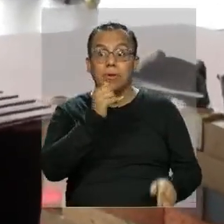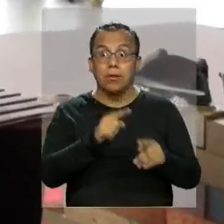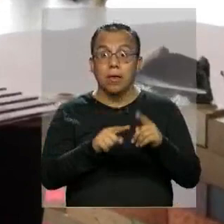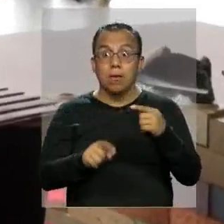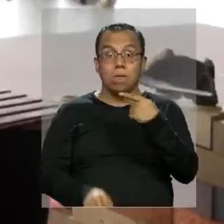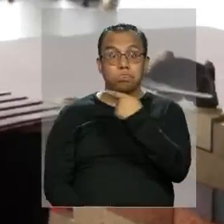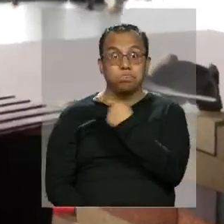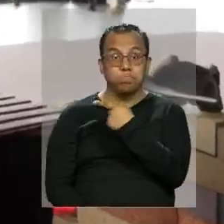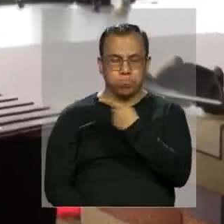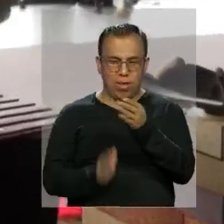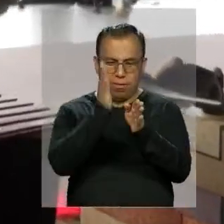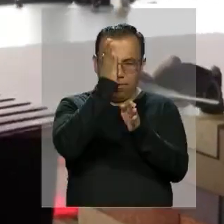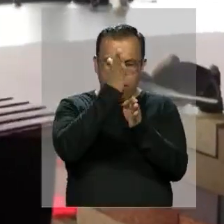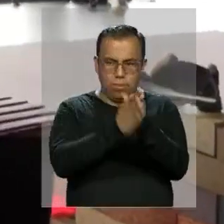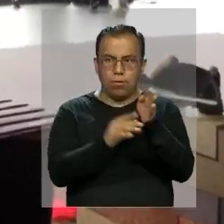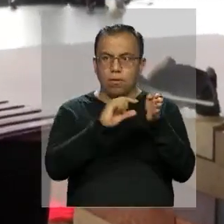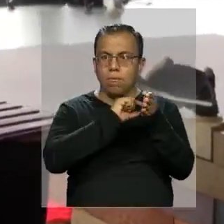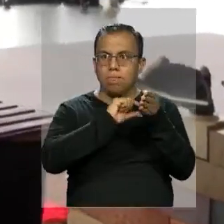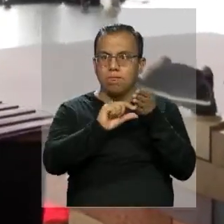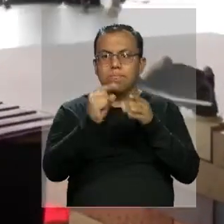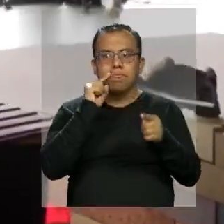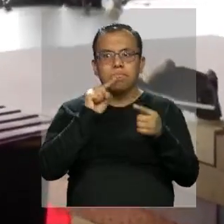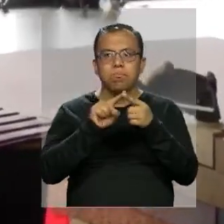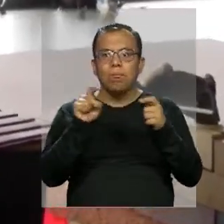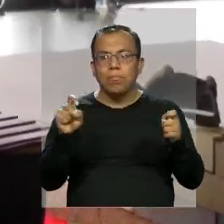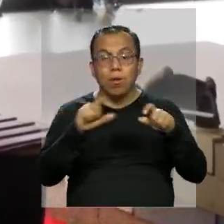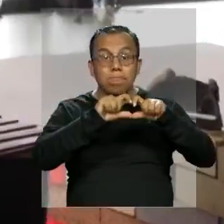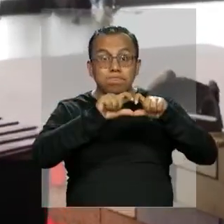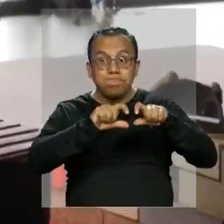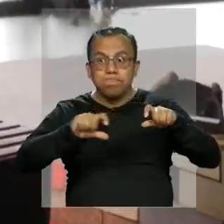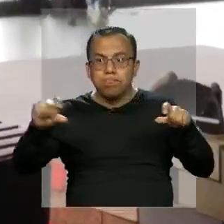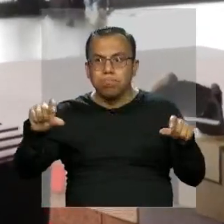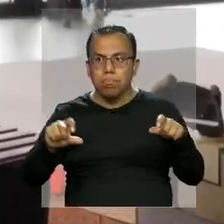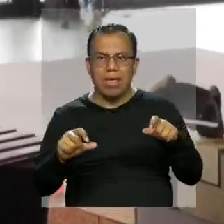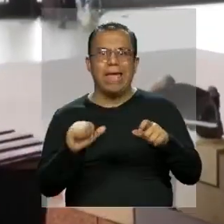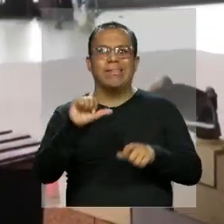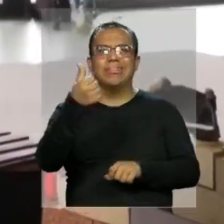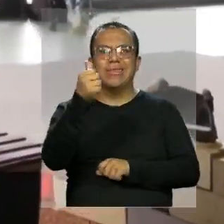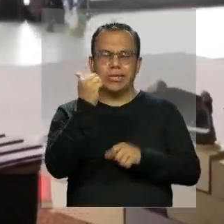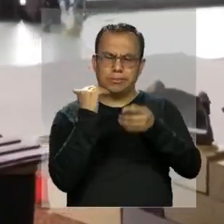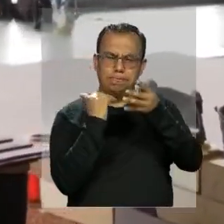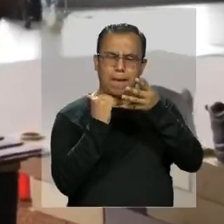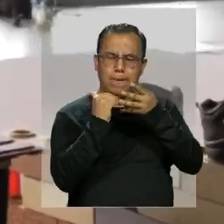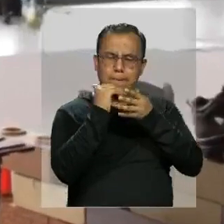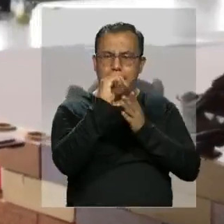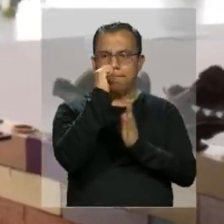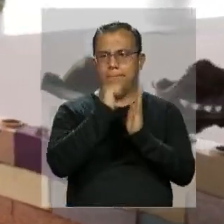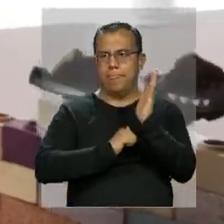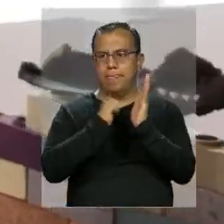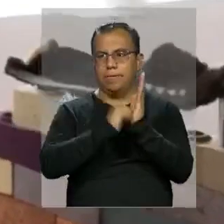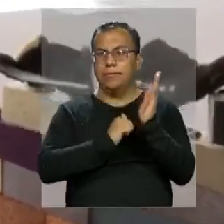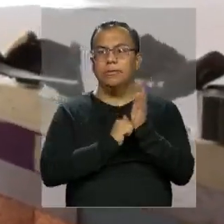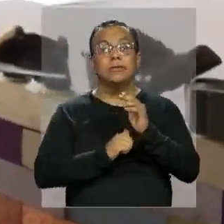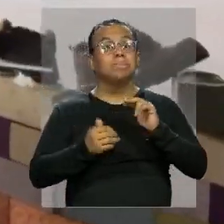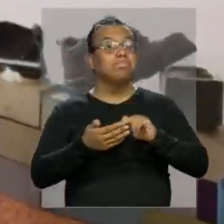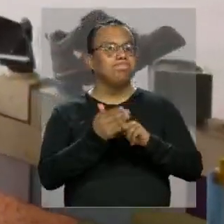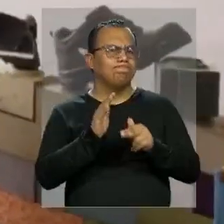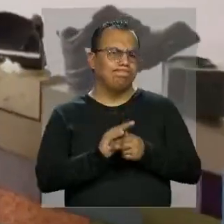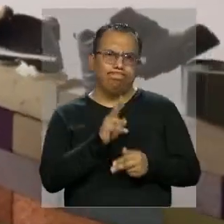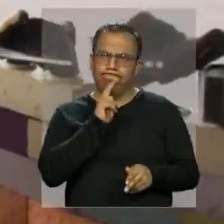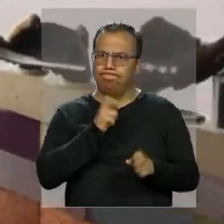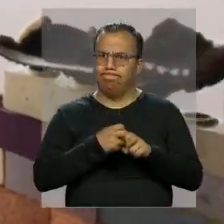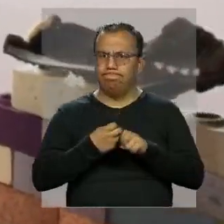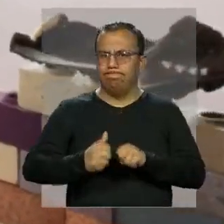una bota por la mitad, vamos a ver que nada más en un zapato hay 10 diferentes tipos de materiales. Esto hace que sea de